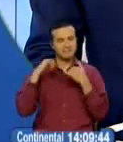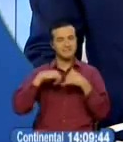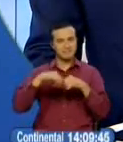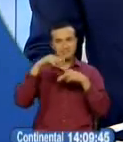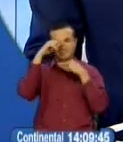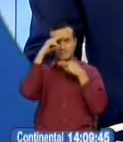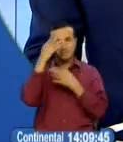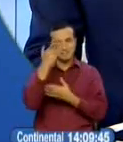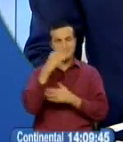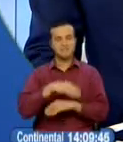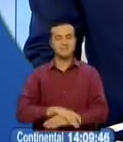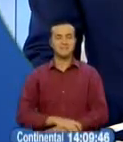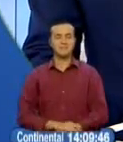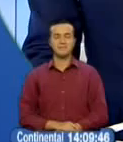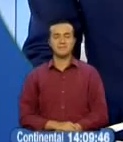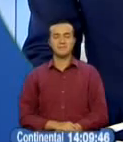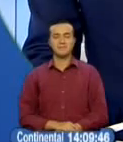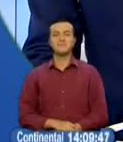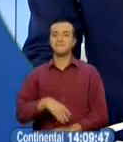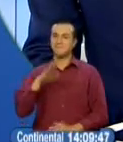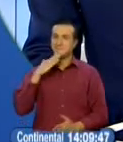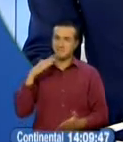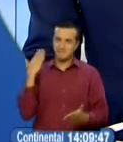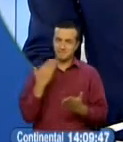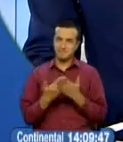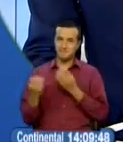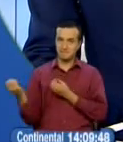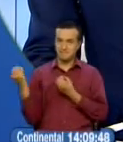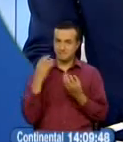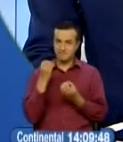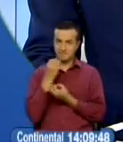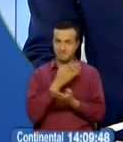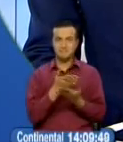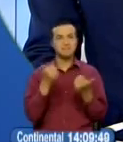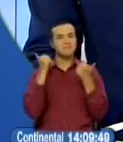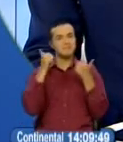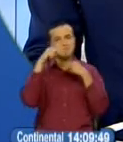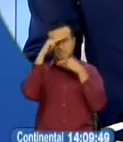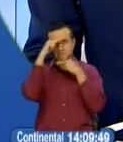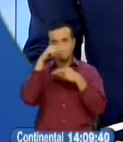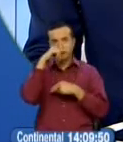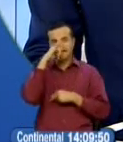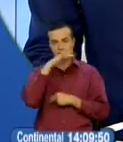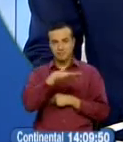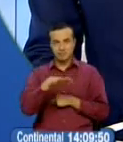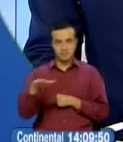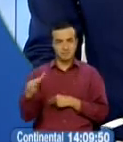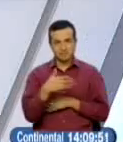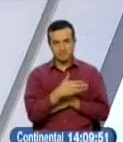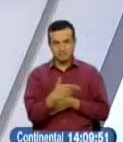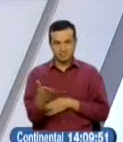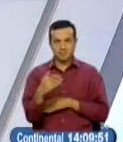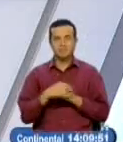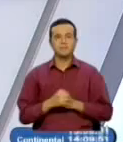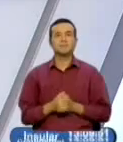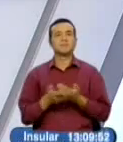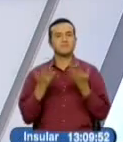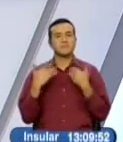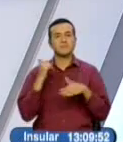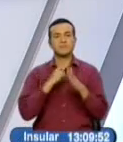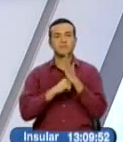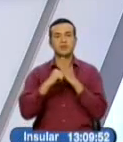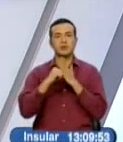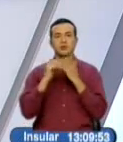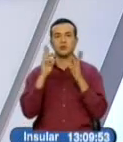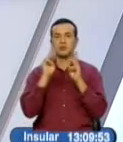con más. Adelante, buenas tardes. Gracias, Javier, por esa información y qué bien por ese homenaje en favor de los más pequeños. Mientras tanto, el Ministerio